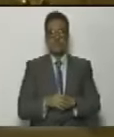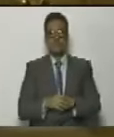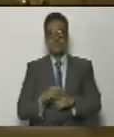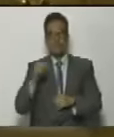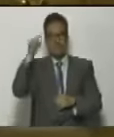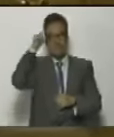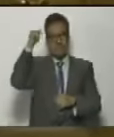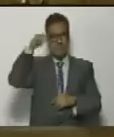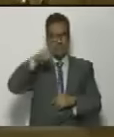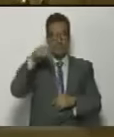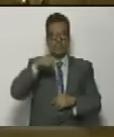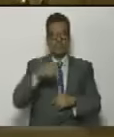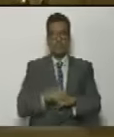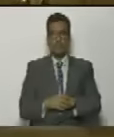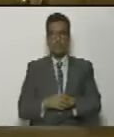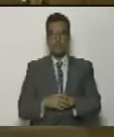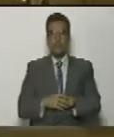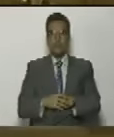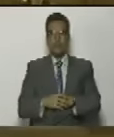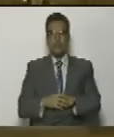Tal día como hoy,